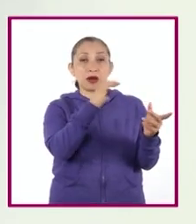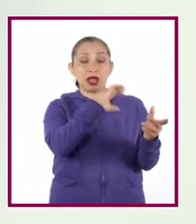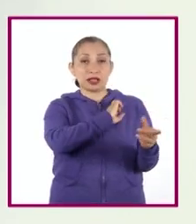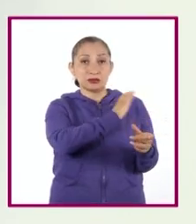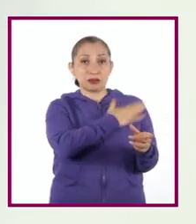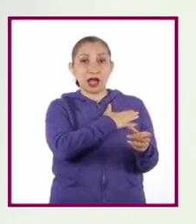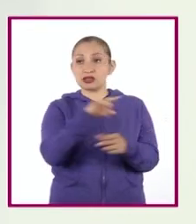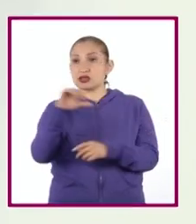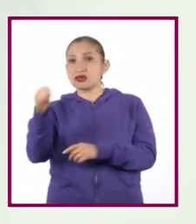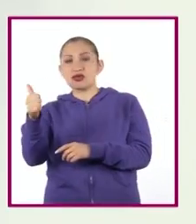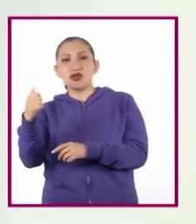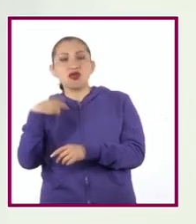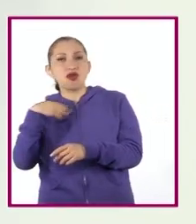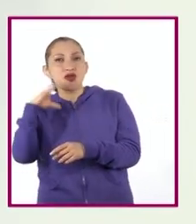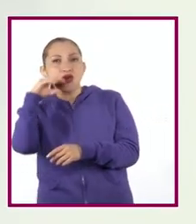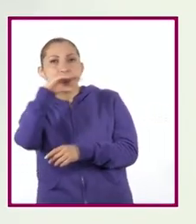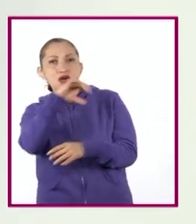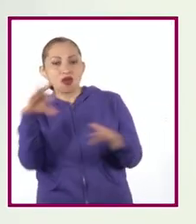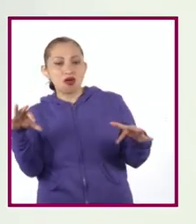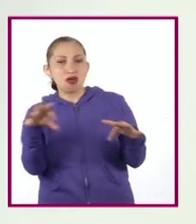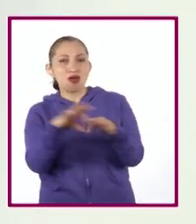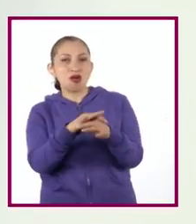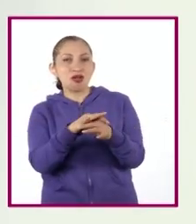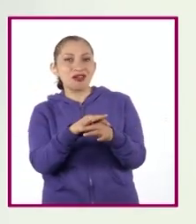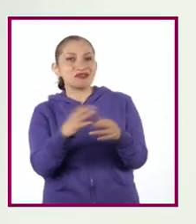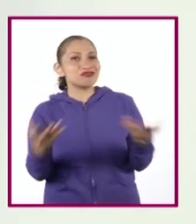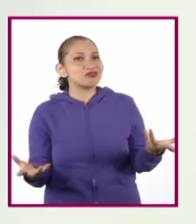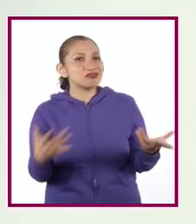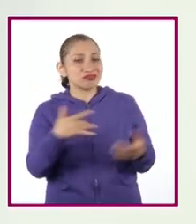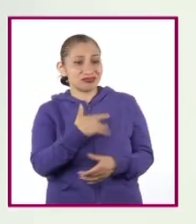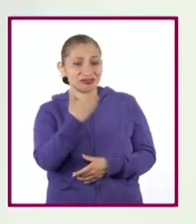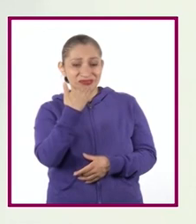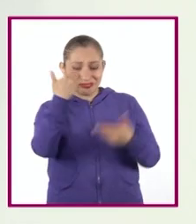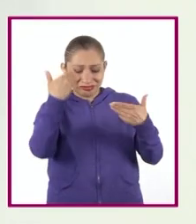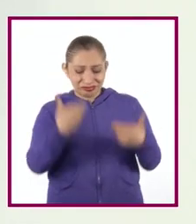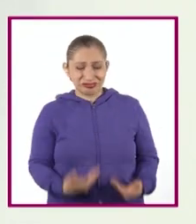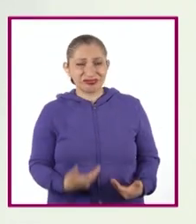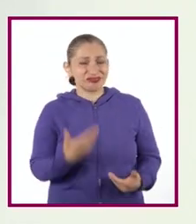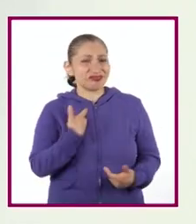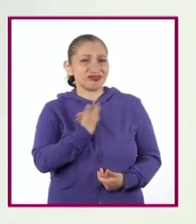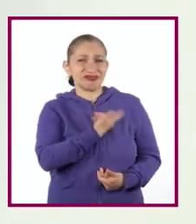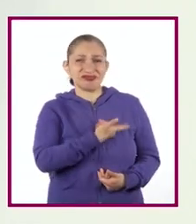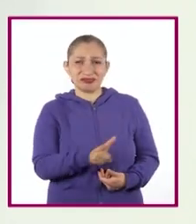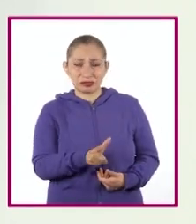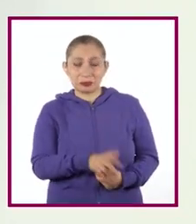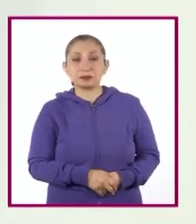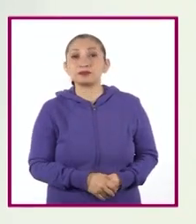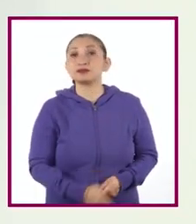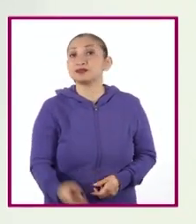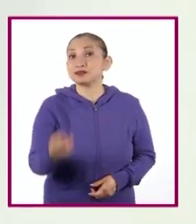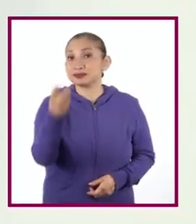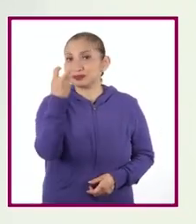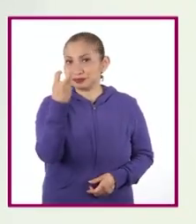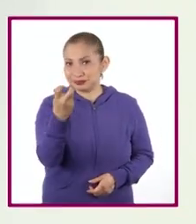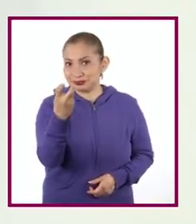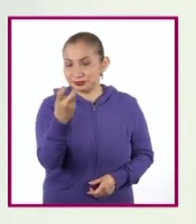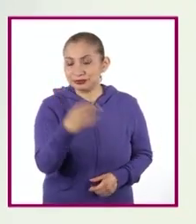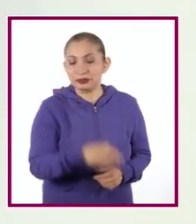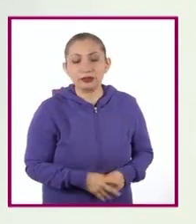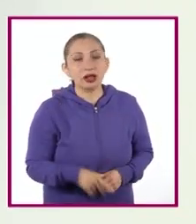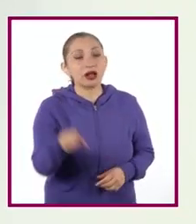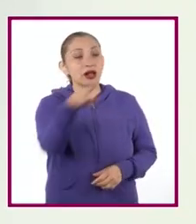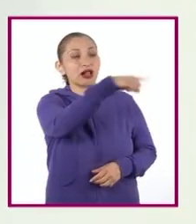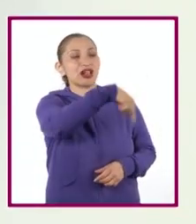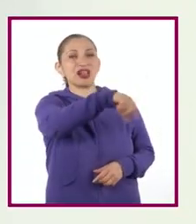una negra, y por ello no se sentía bien consigo misma. Por esta misma razón,